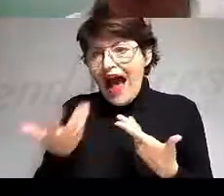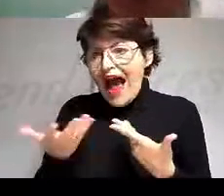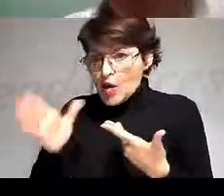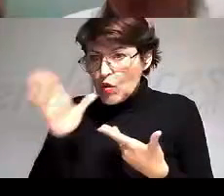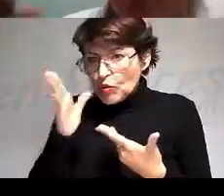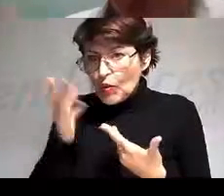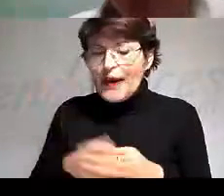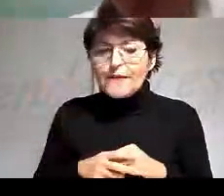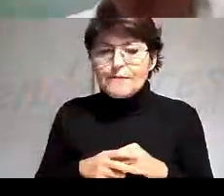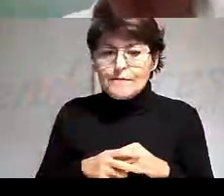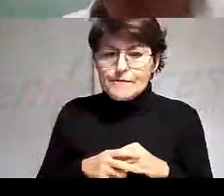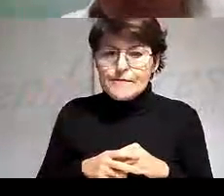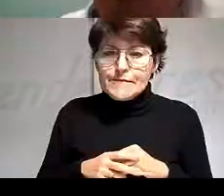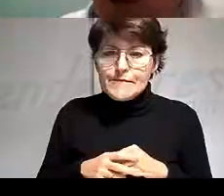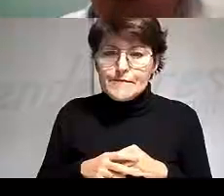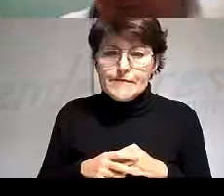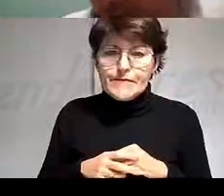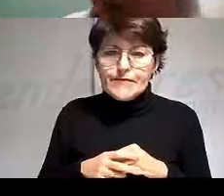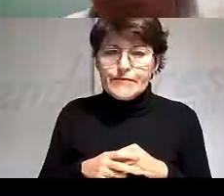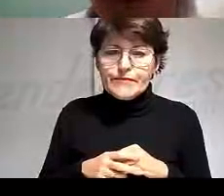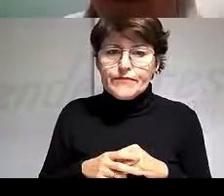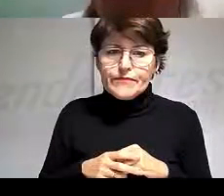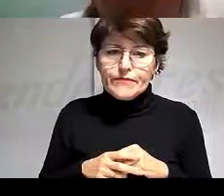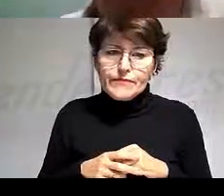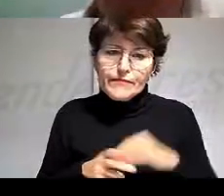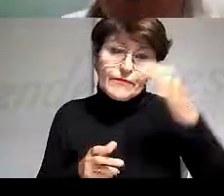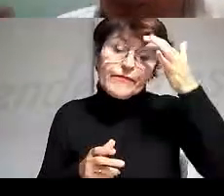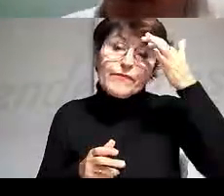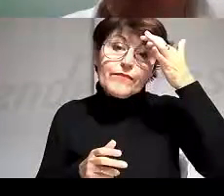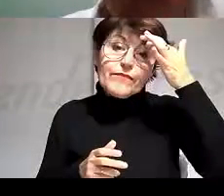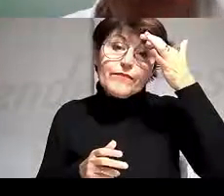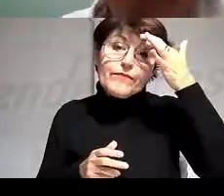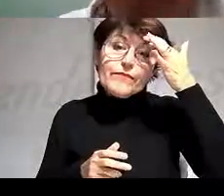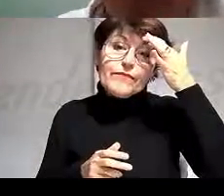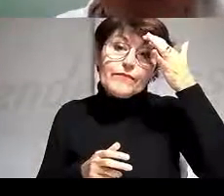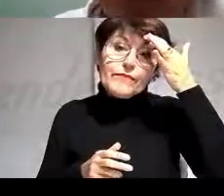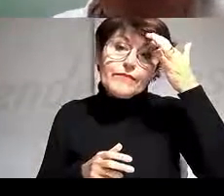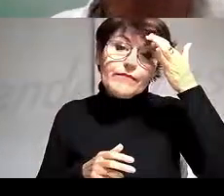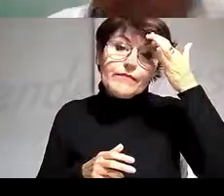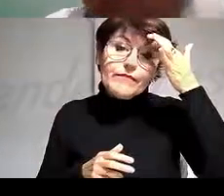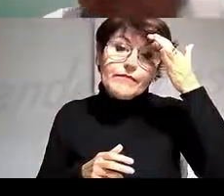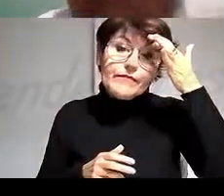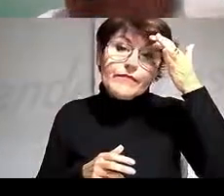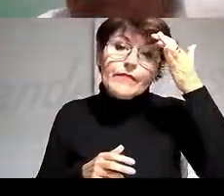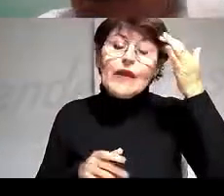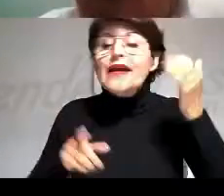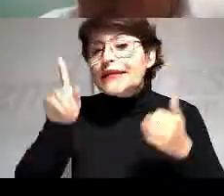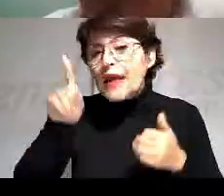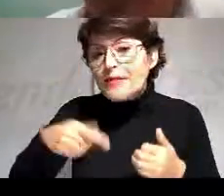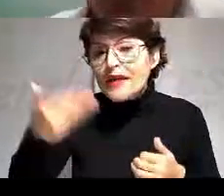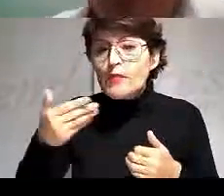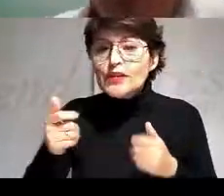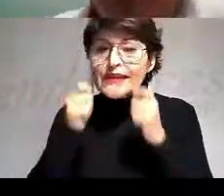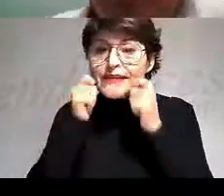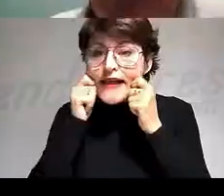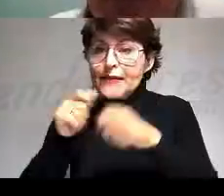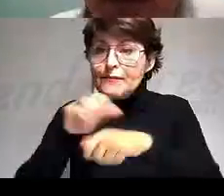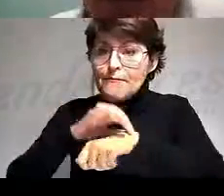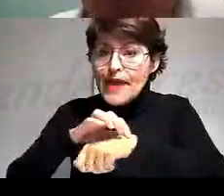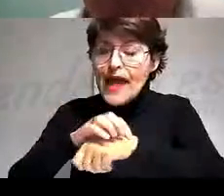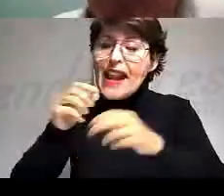sudor. Es más complicado por el tamaño que tienen, ¿no? Pero se puede perder cuando perdemos líquido. Y luego la reparación de los tejidos dañados, porque